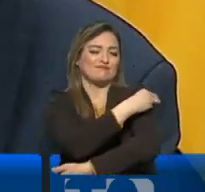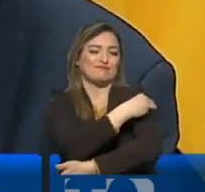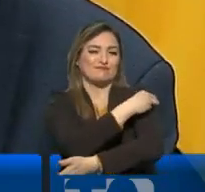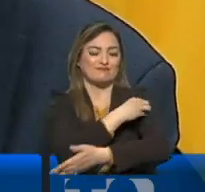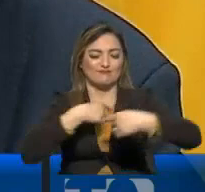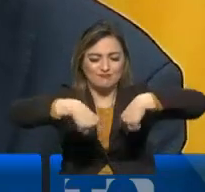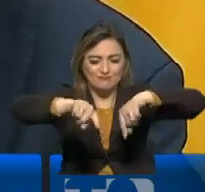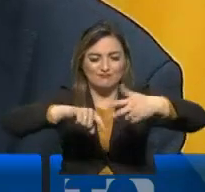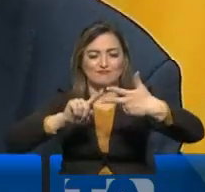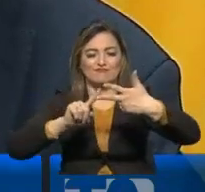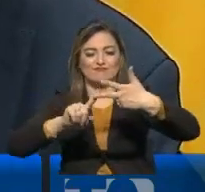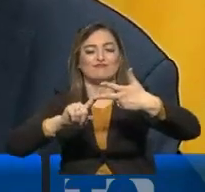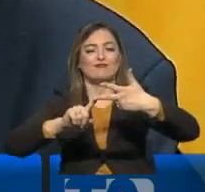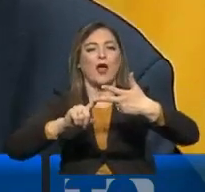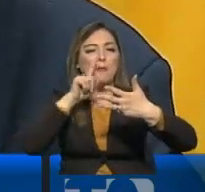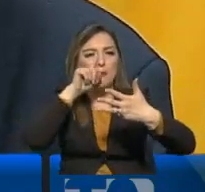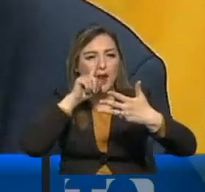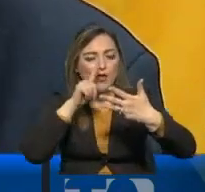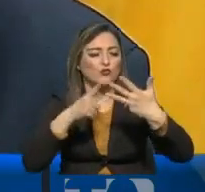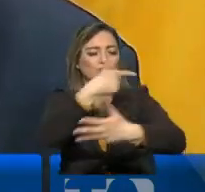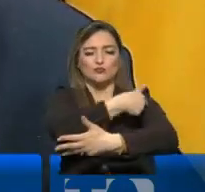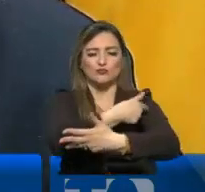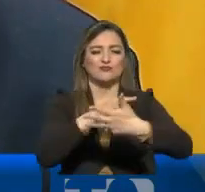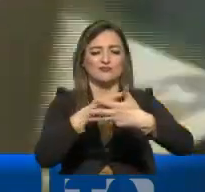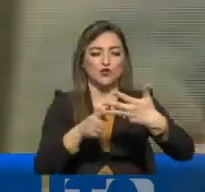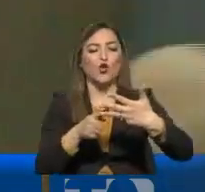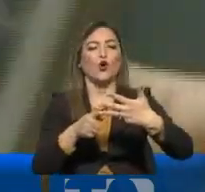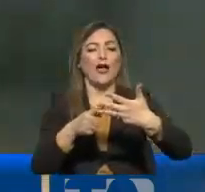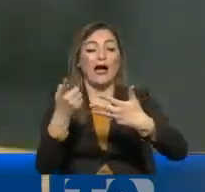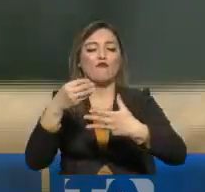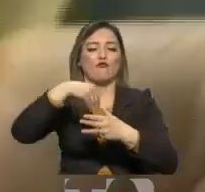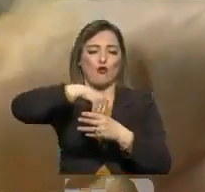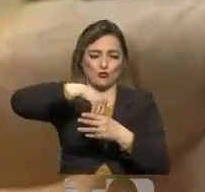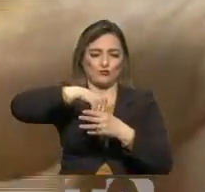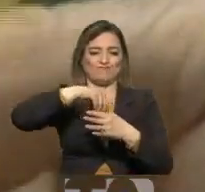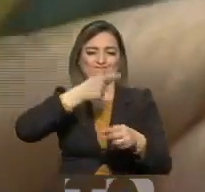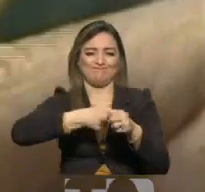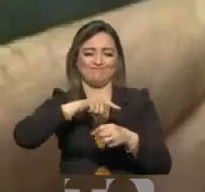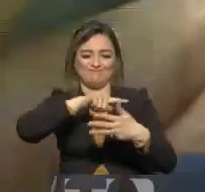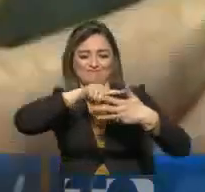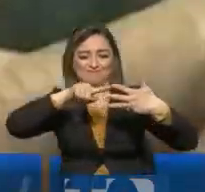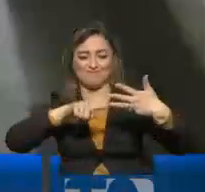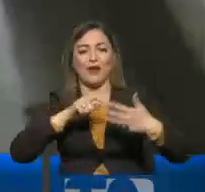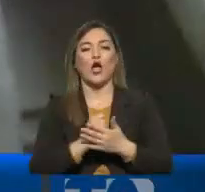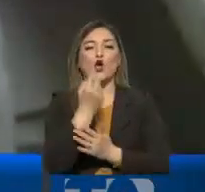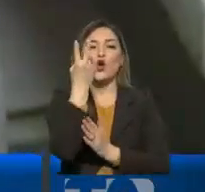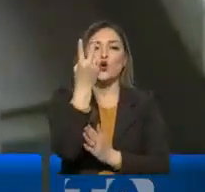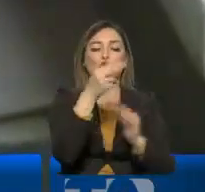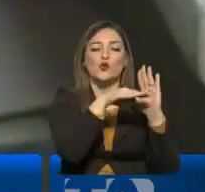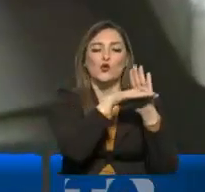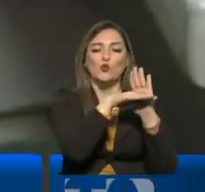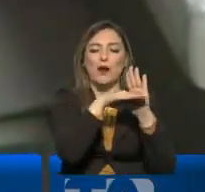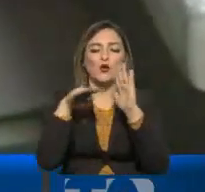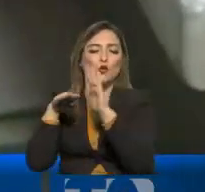de la logística, estamos hablando del personal que aplica, etcétera. Se recibirán aportes en dos cuentas bancarias. Convocan